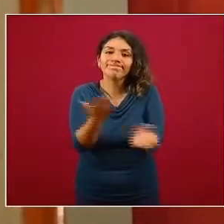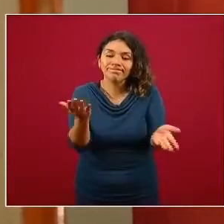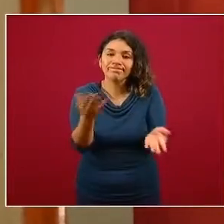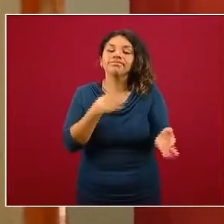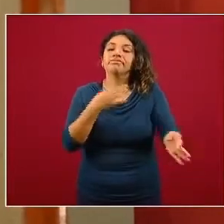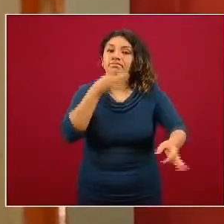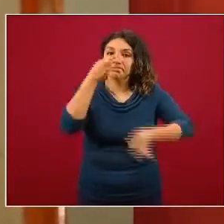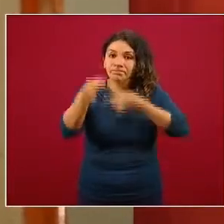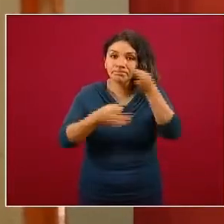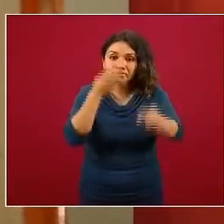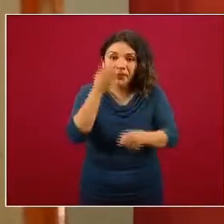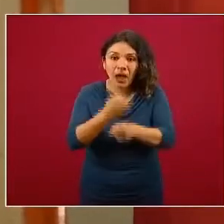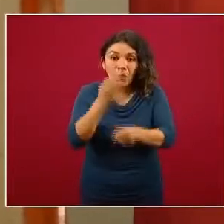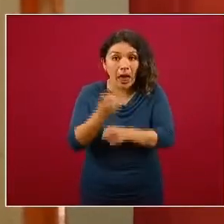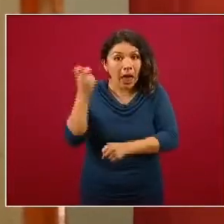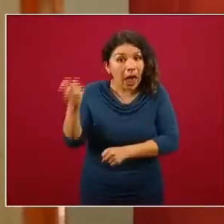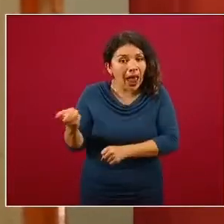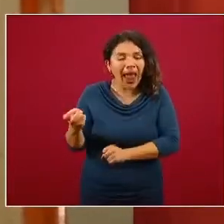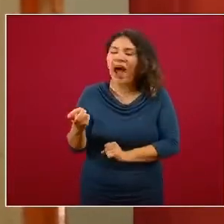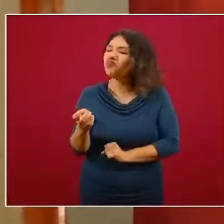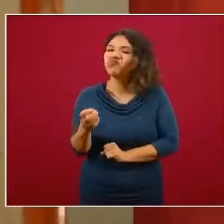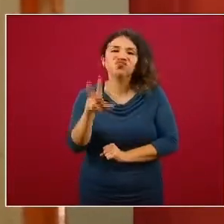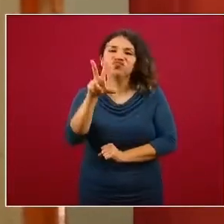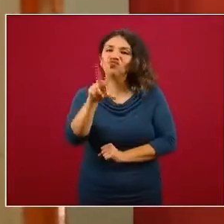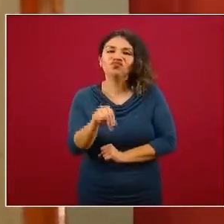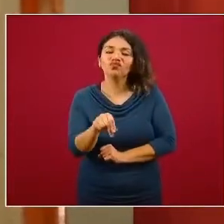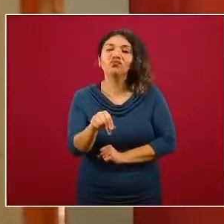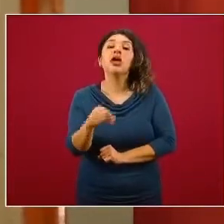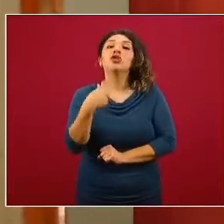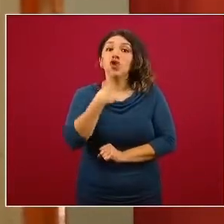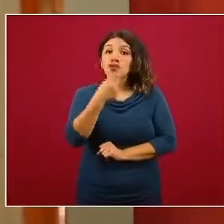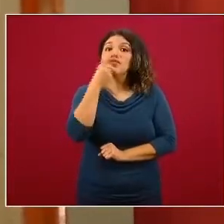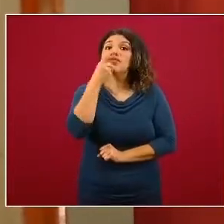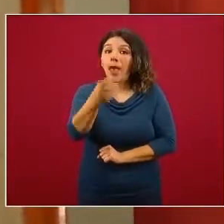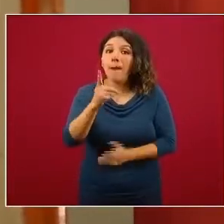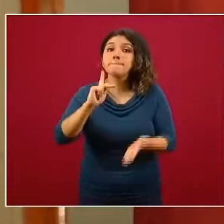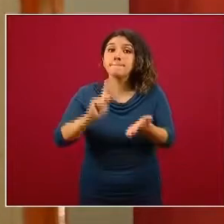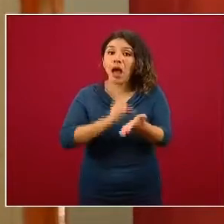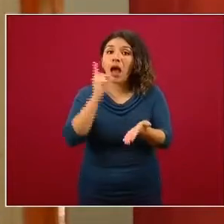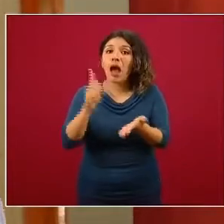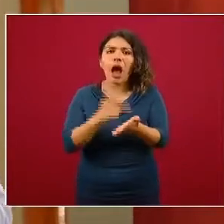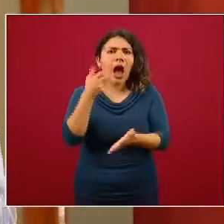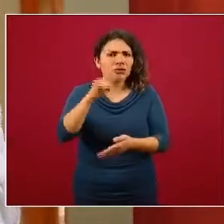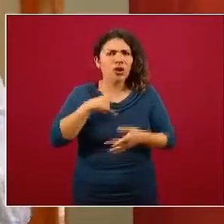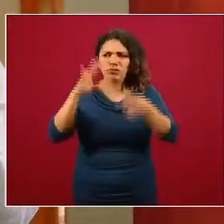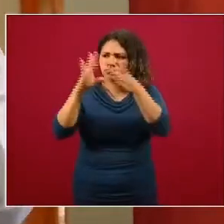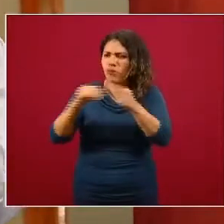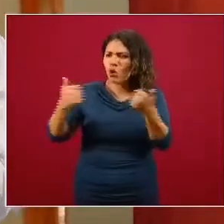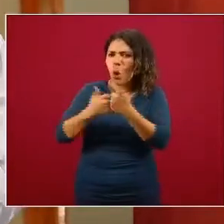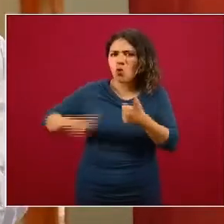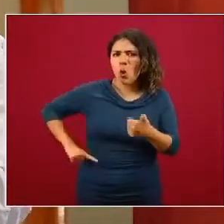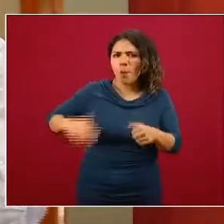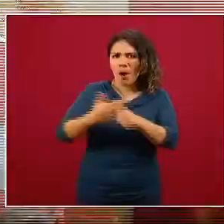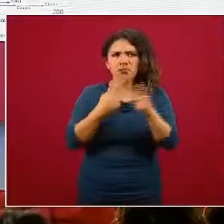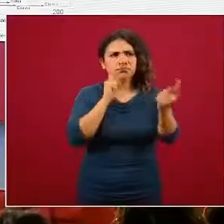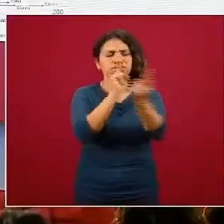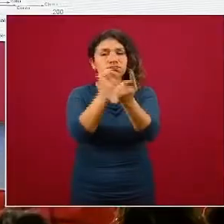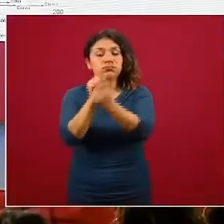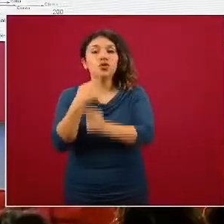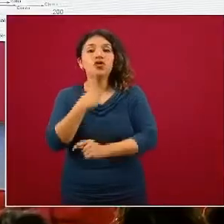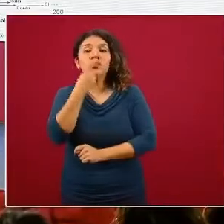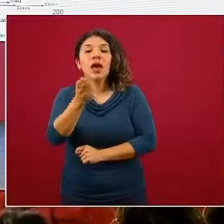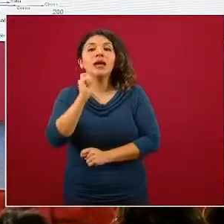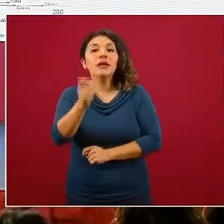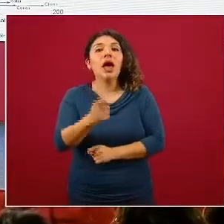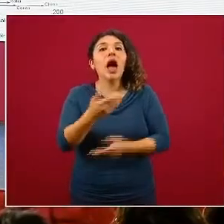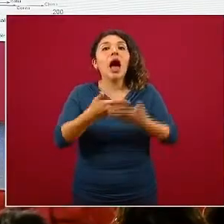Les informo que no es así. Lo que hemos hablado, y así lo expliqué con los gobernadores, es el segmento